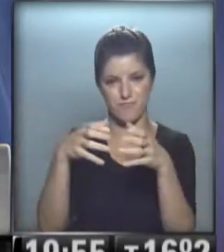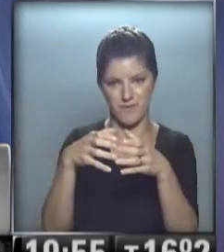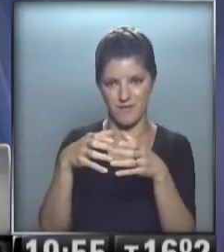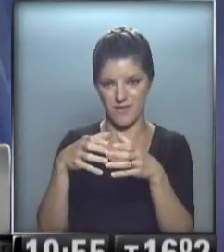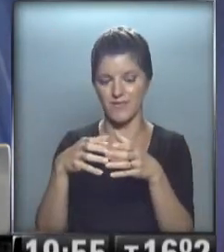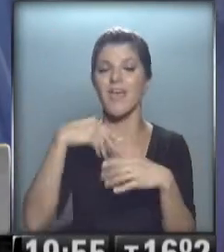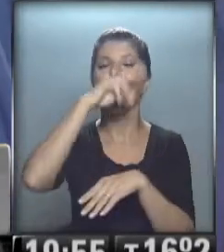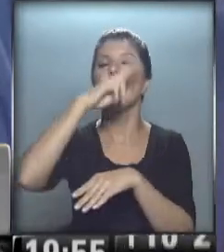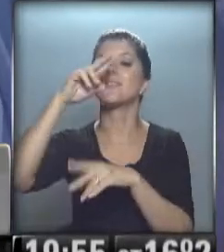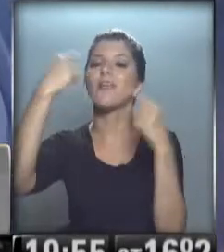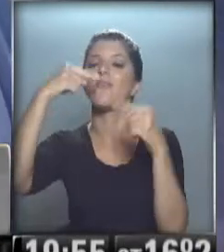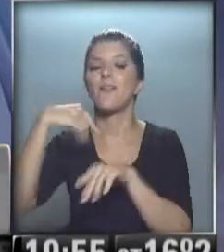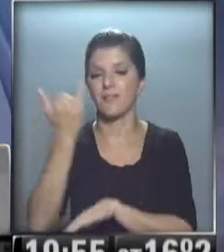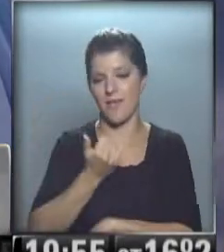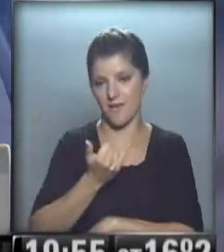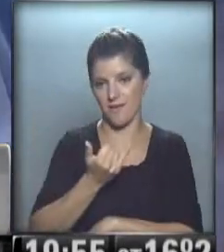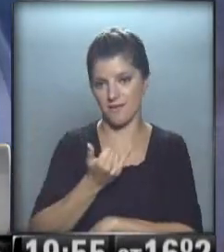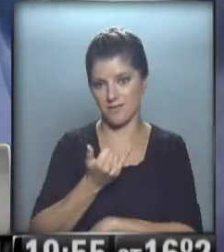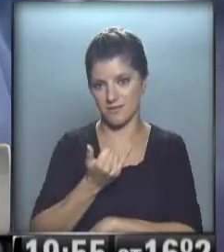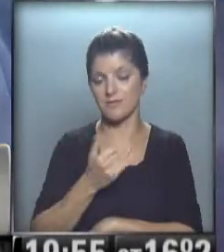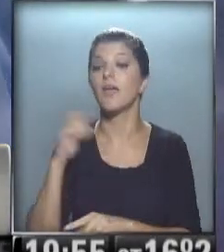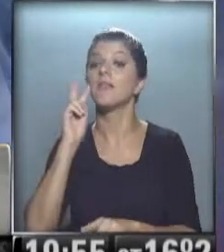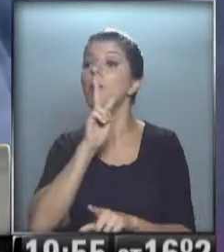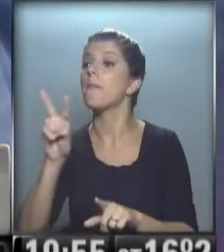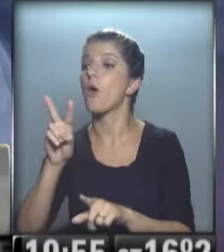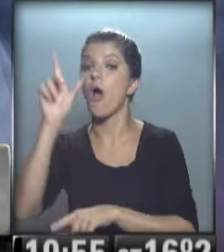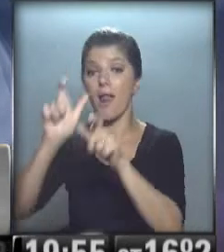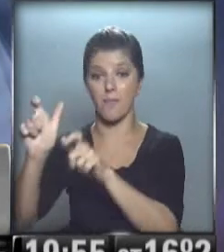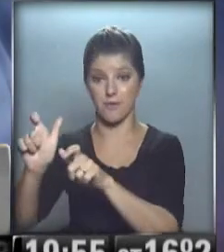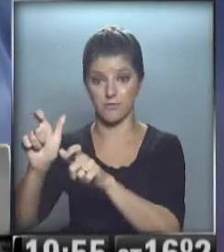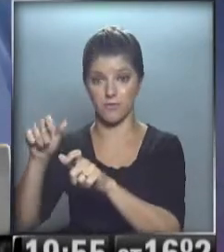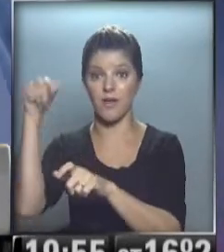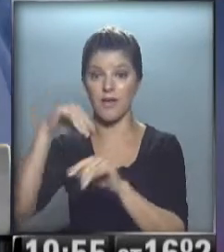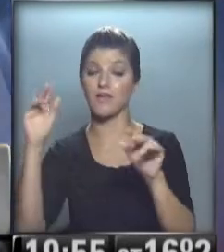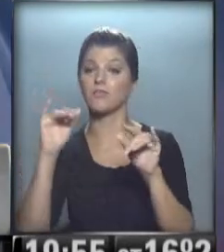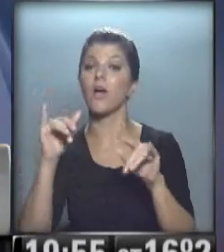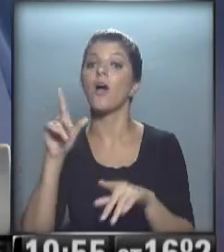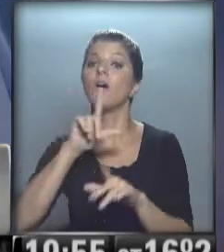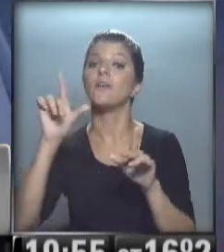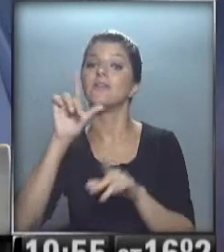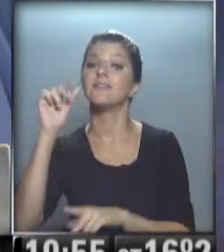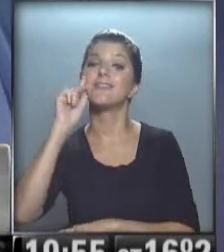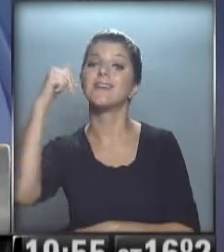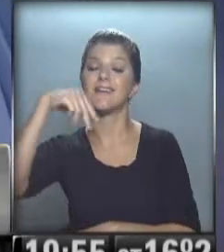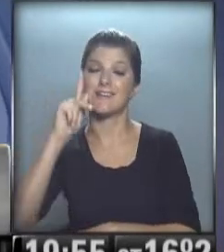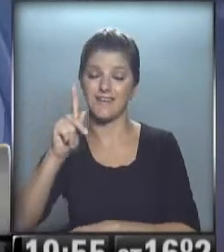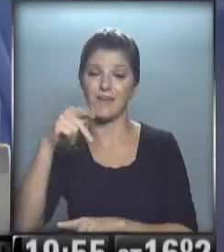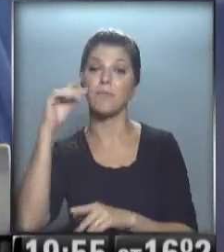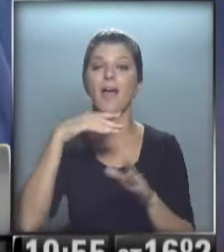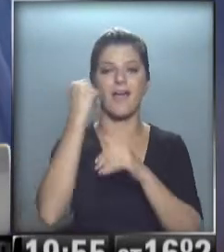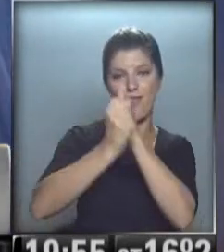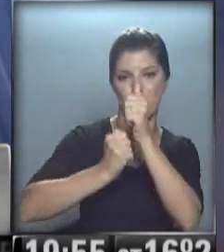de artistas, muchas rondas de negocios. Veo a la gente que tiene que hacer las links para que la industria cultural justamente